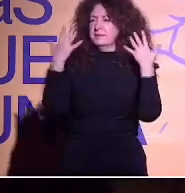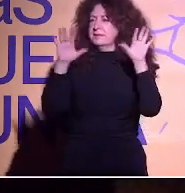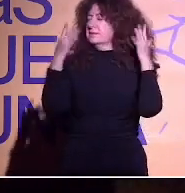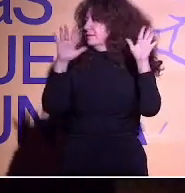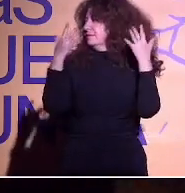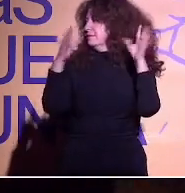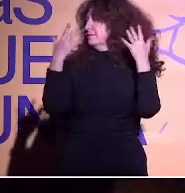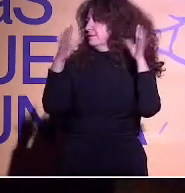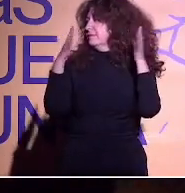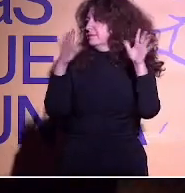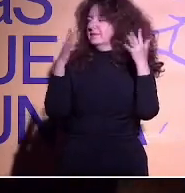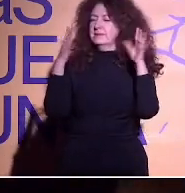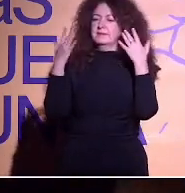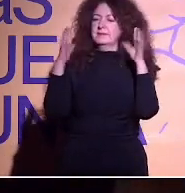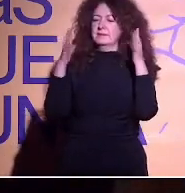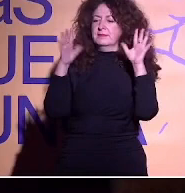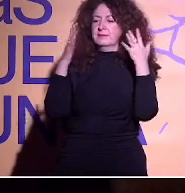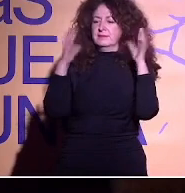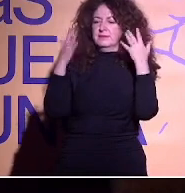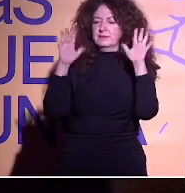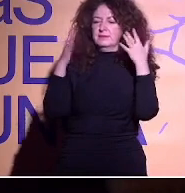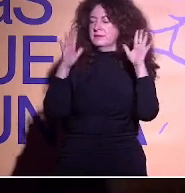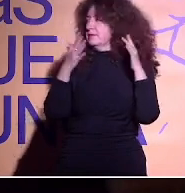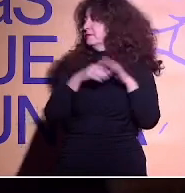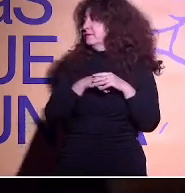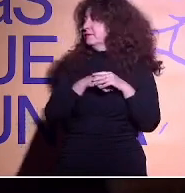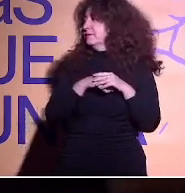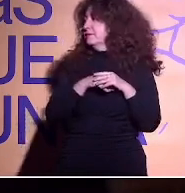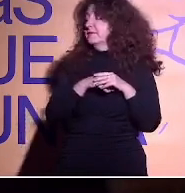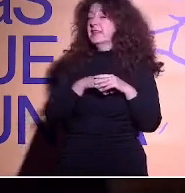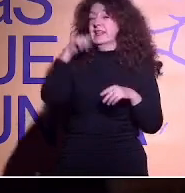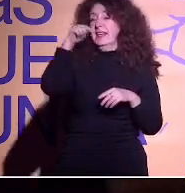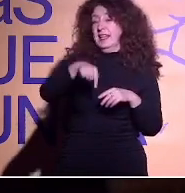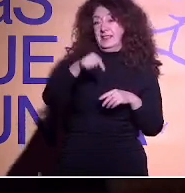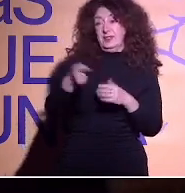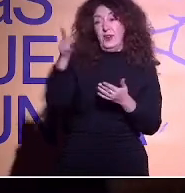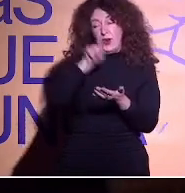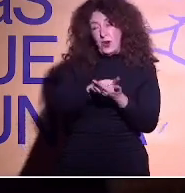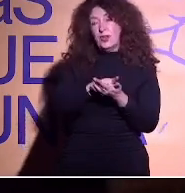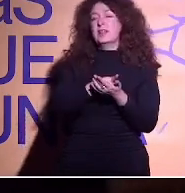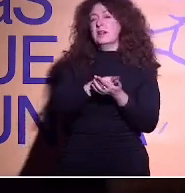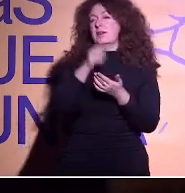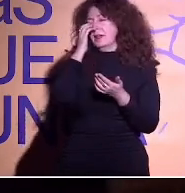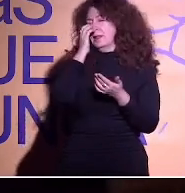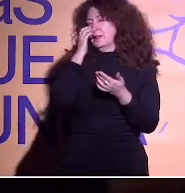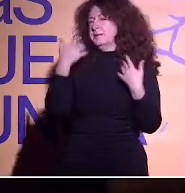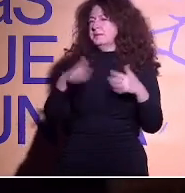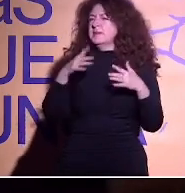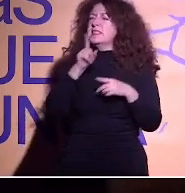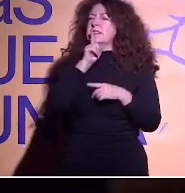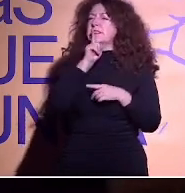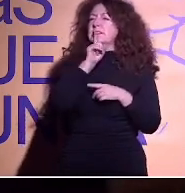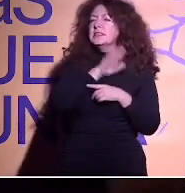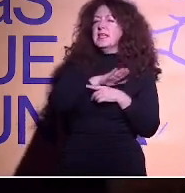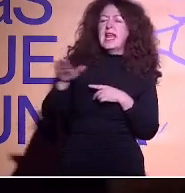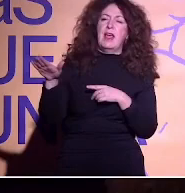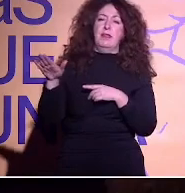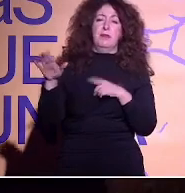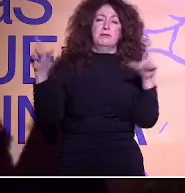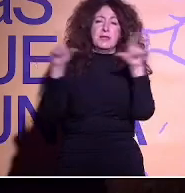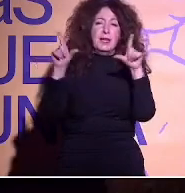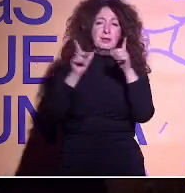ellos y también esto vuelve a suceder en el más absoluto de los silencios